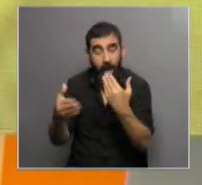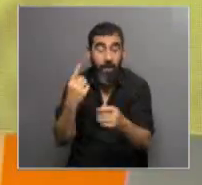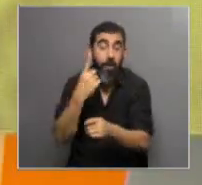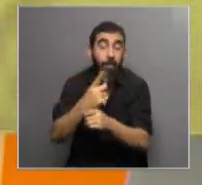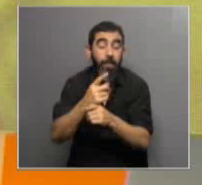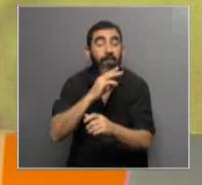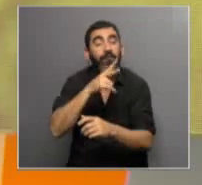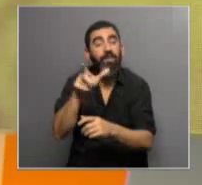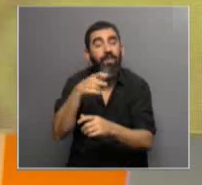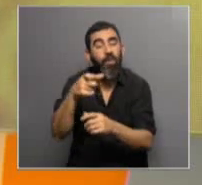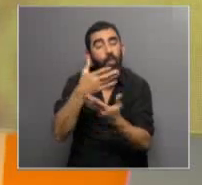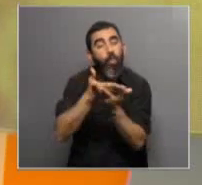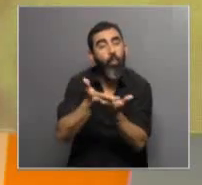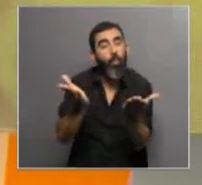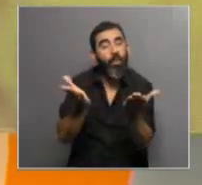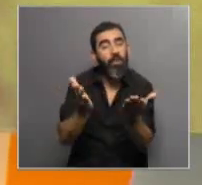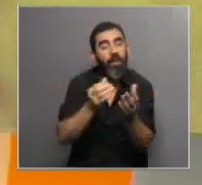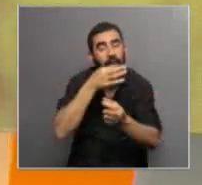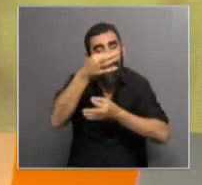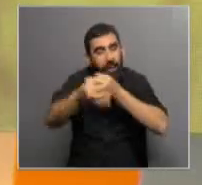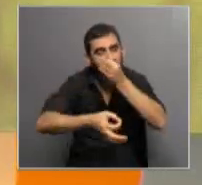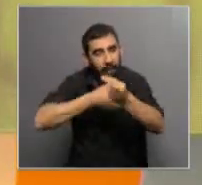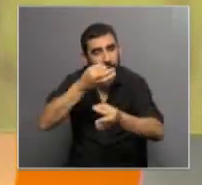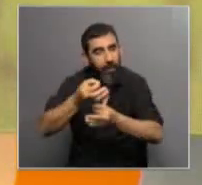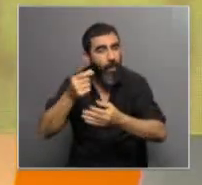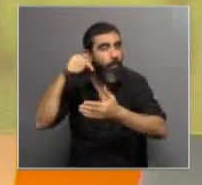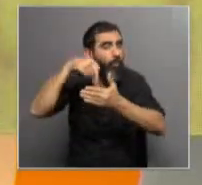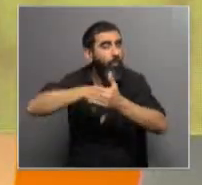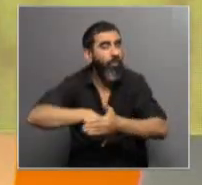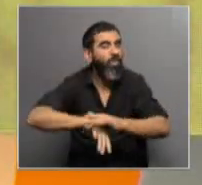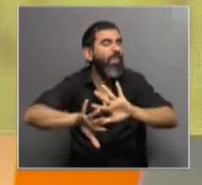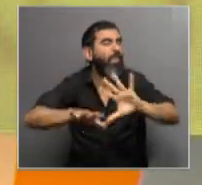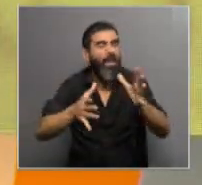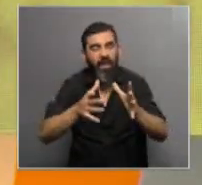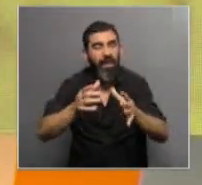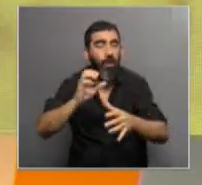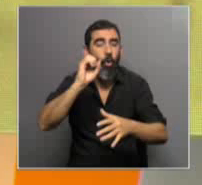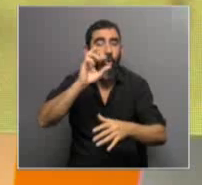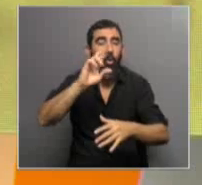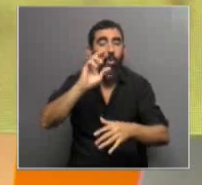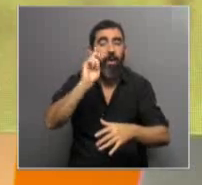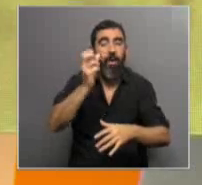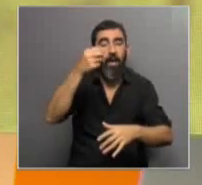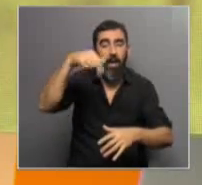test nos cuenta nos cuenta nos explica un poco más en profundidad qué es un órgano y de que es un intestino y bueno como